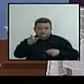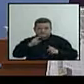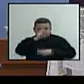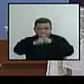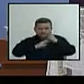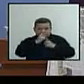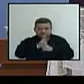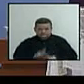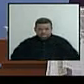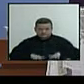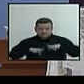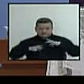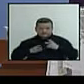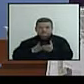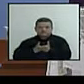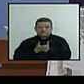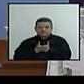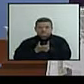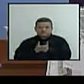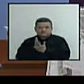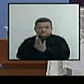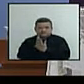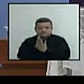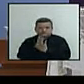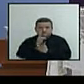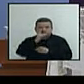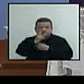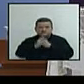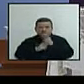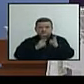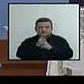y la vida eterna. Amén.